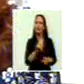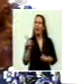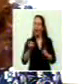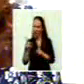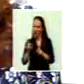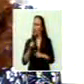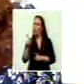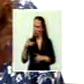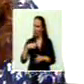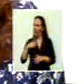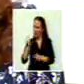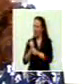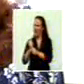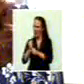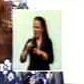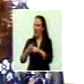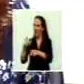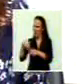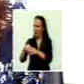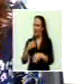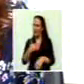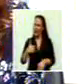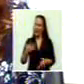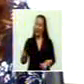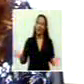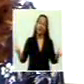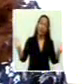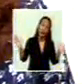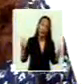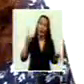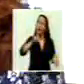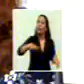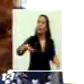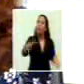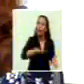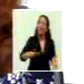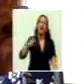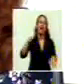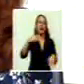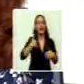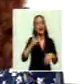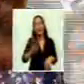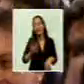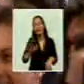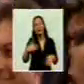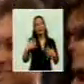en la política argentina. Pero bueno, el pueblo argentino es generoso, ustedes ya lo saben.